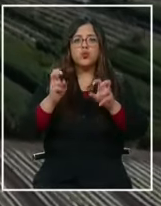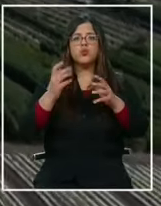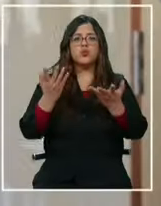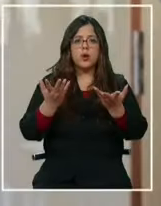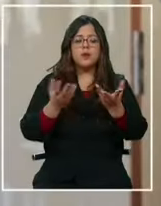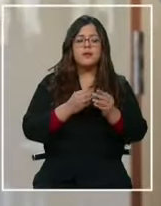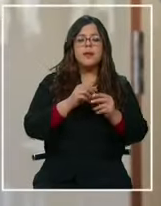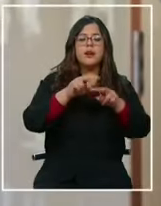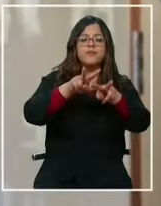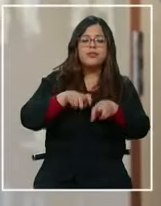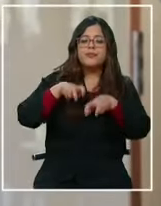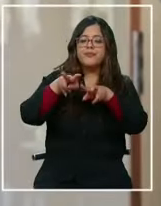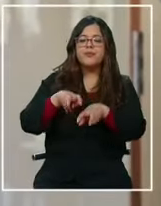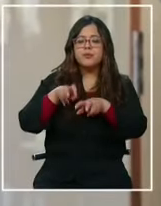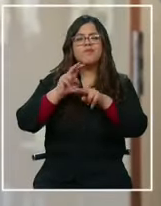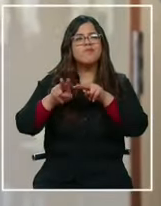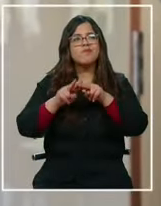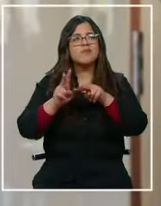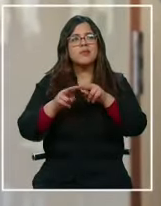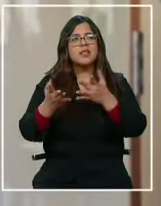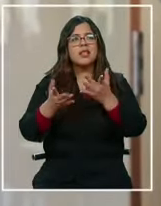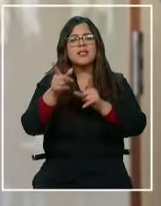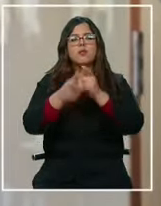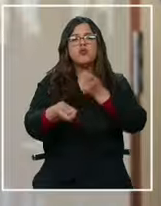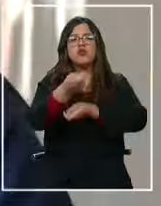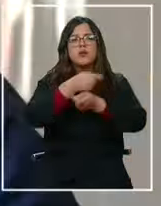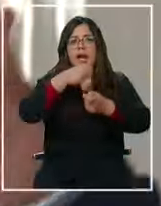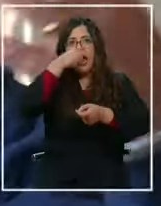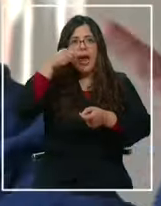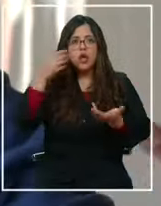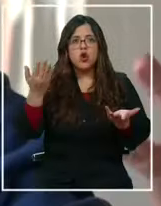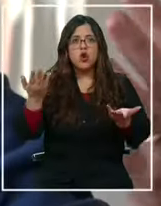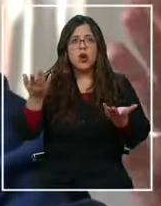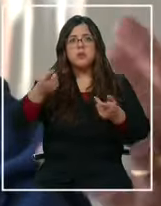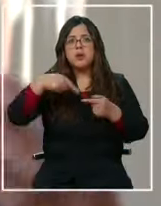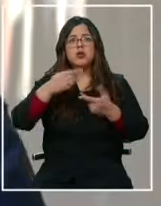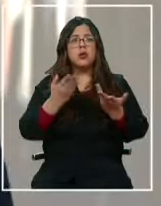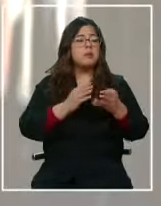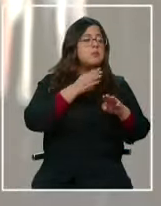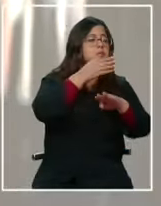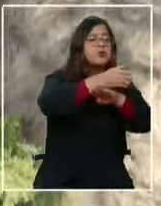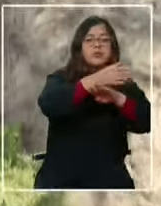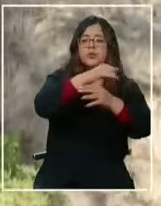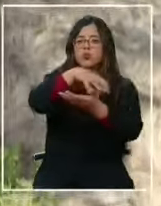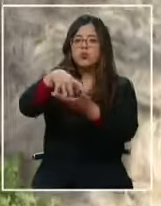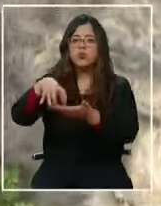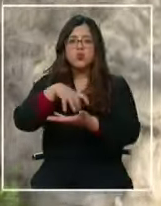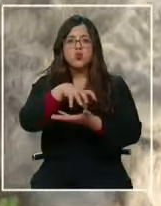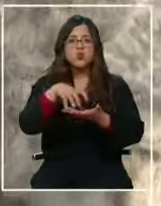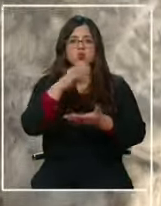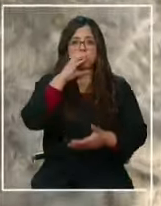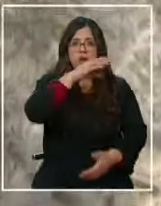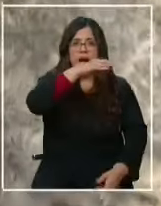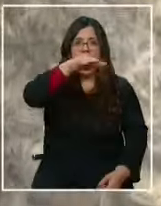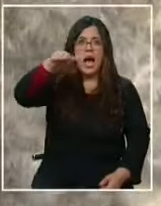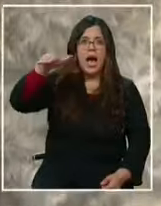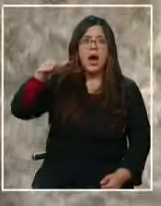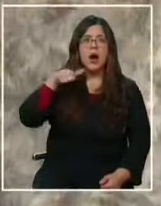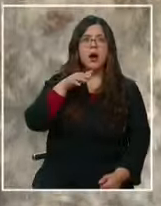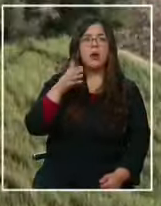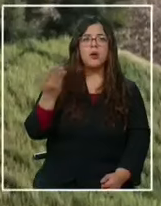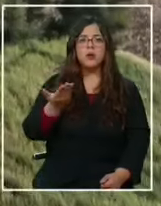producción. Entonces, ¿qué hace el narcotraficante? Se desplazan a comunas rurales donde